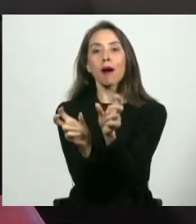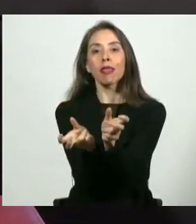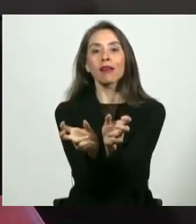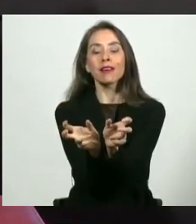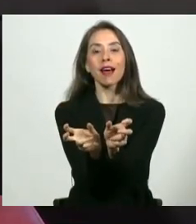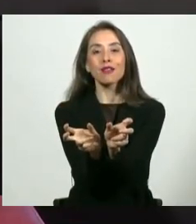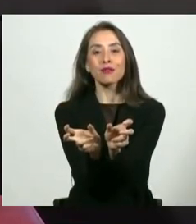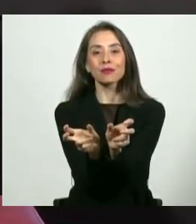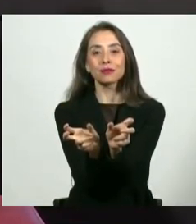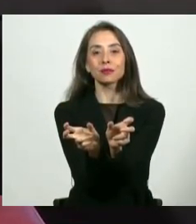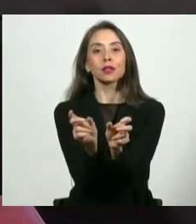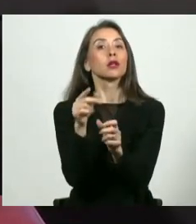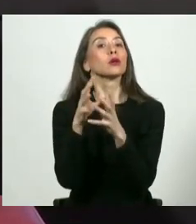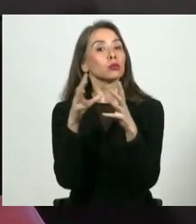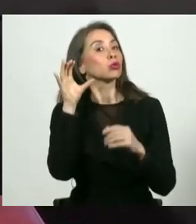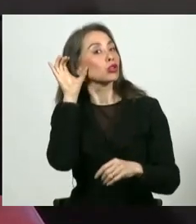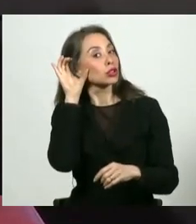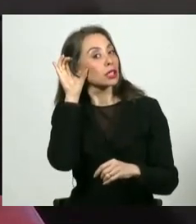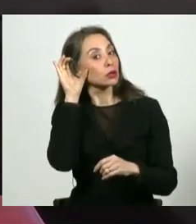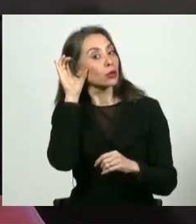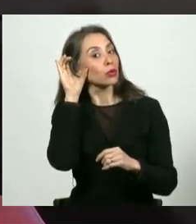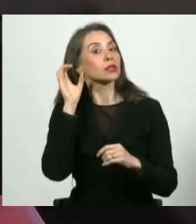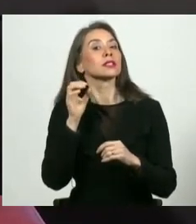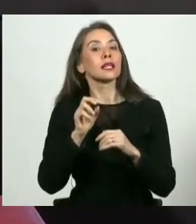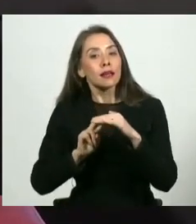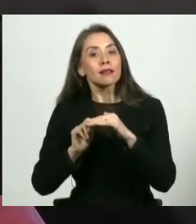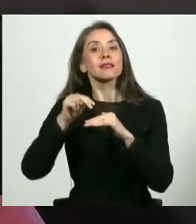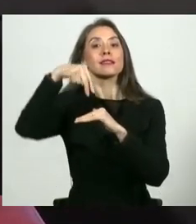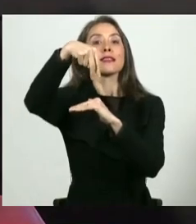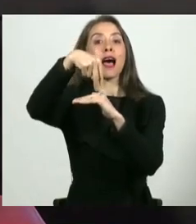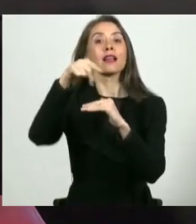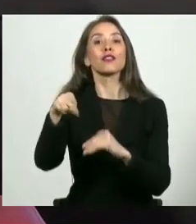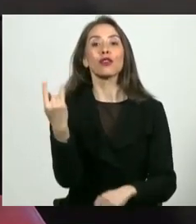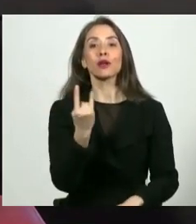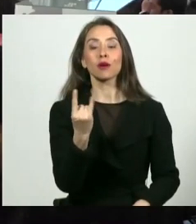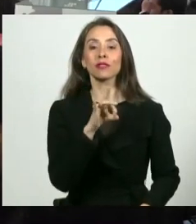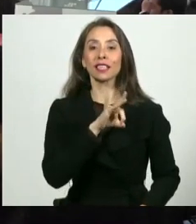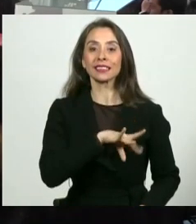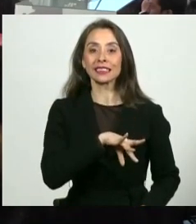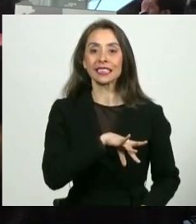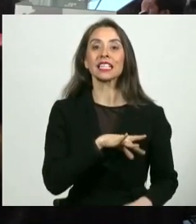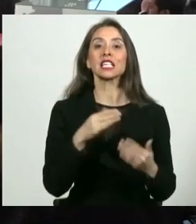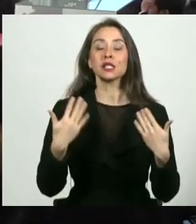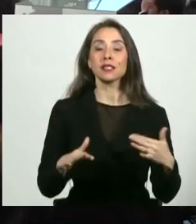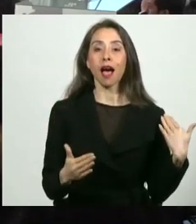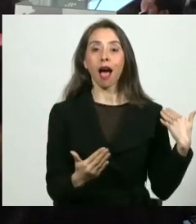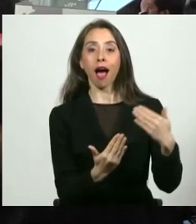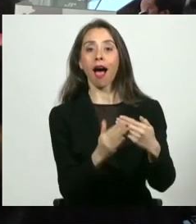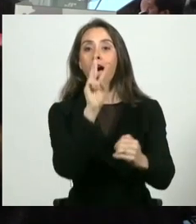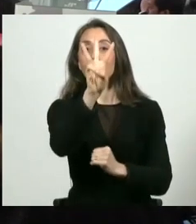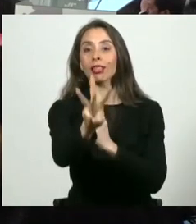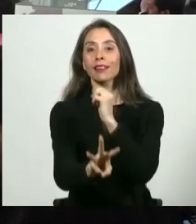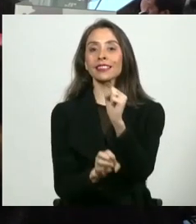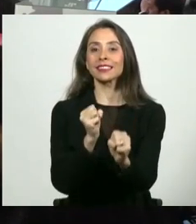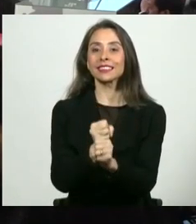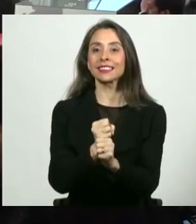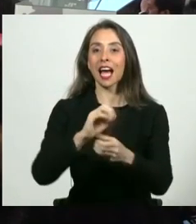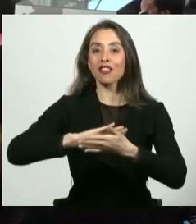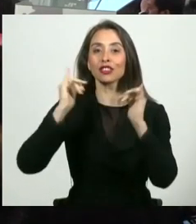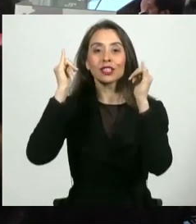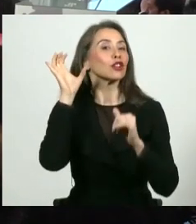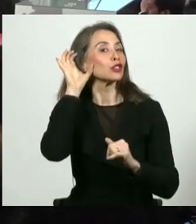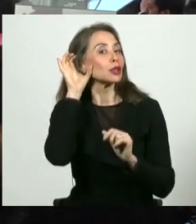radial muy escuchado Saliendo a Flote de la Universidad de Chile, que ya celebró 3 años al